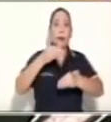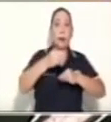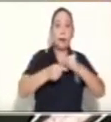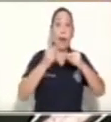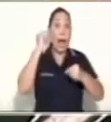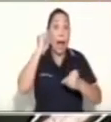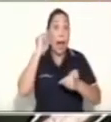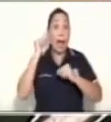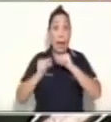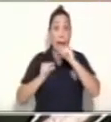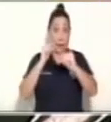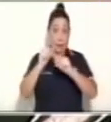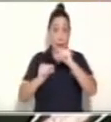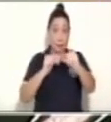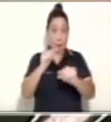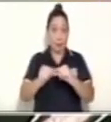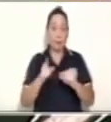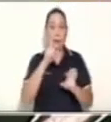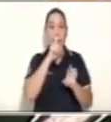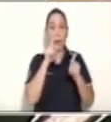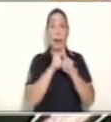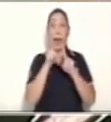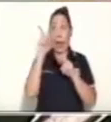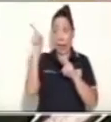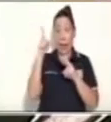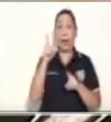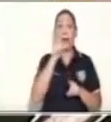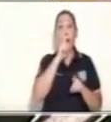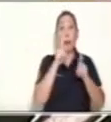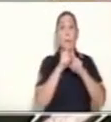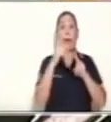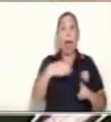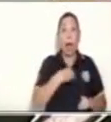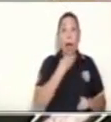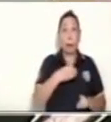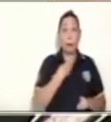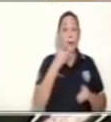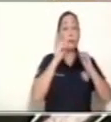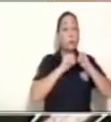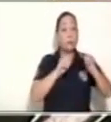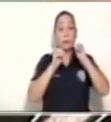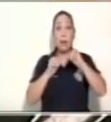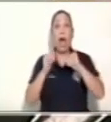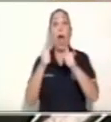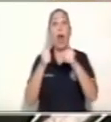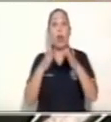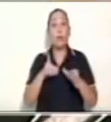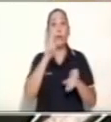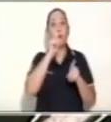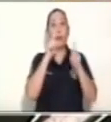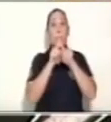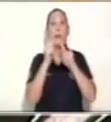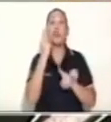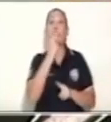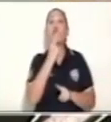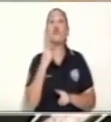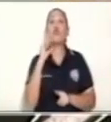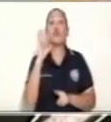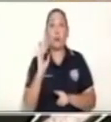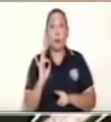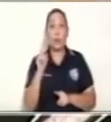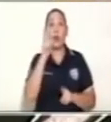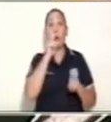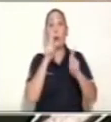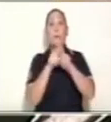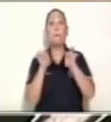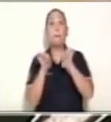se lo transmito a ustedes, a mis alumnos con los que trabajo y a mis sobrinos y a mis primos también.